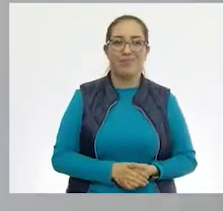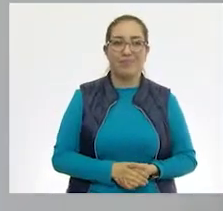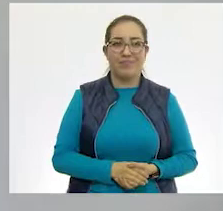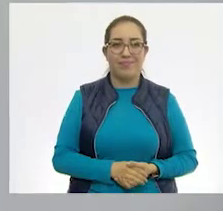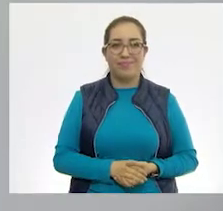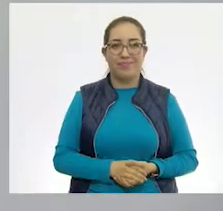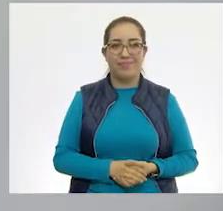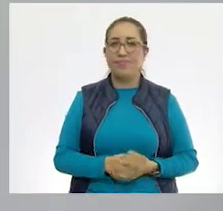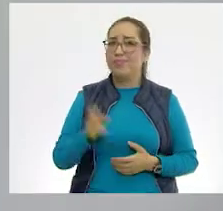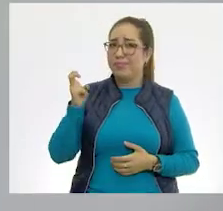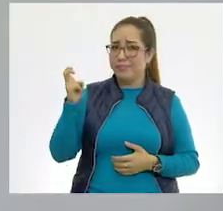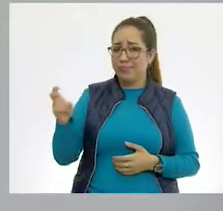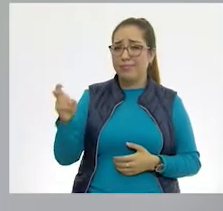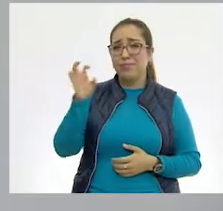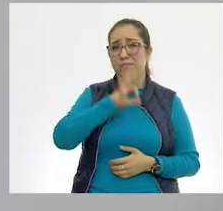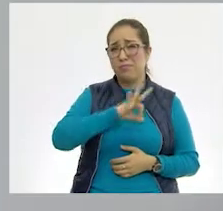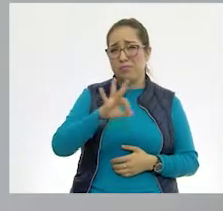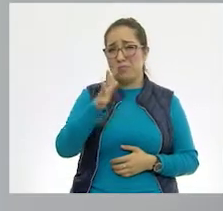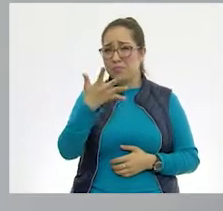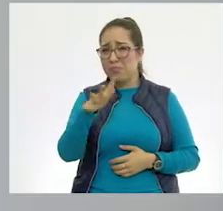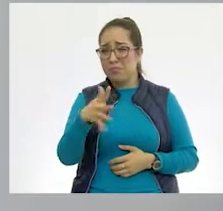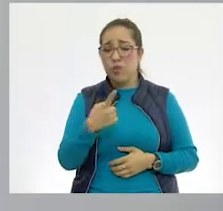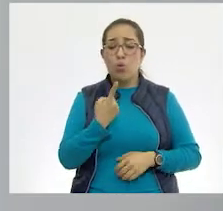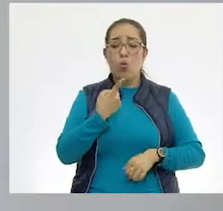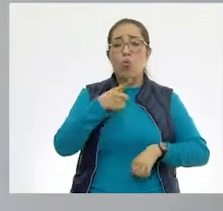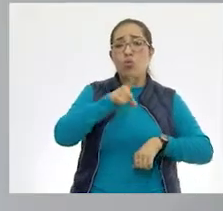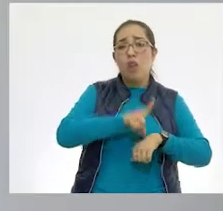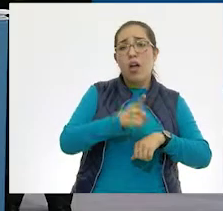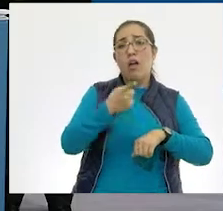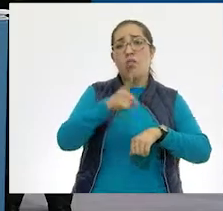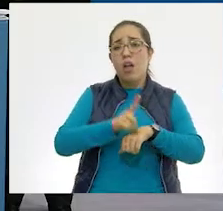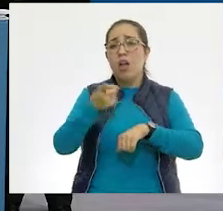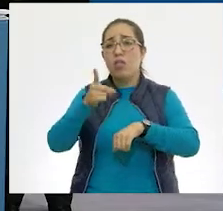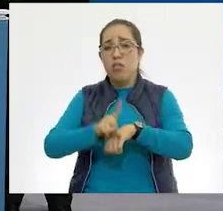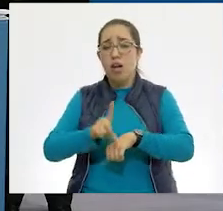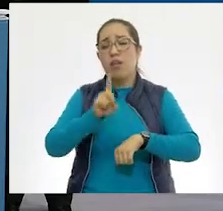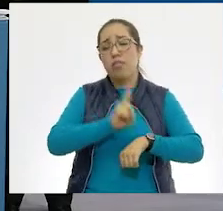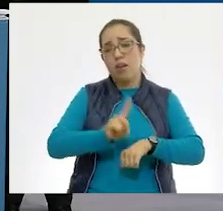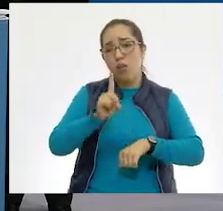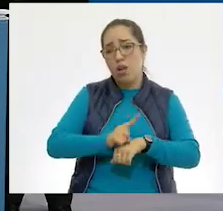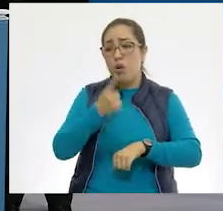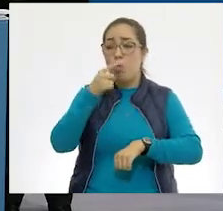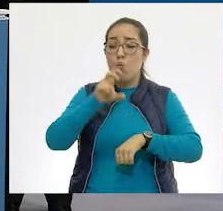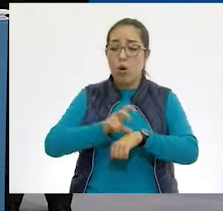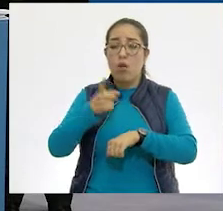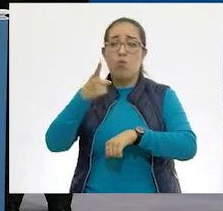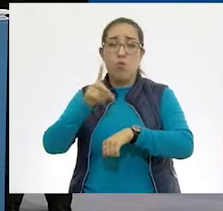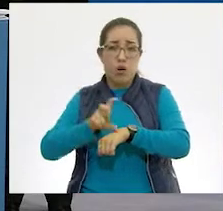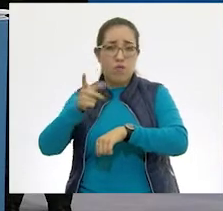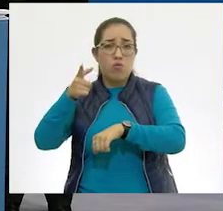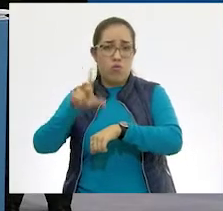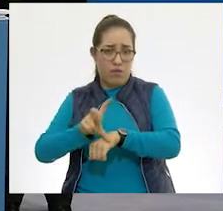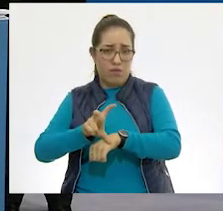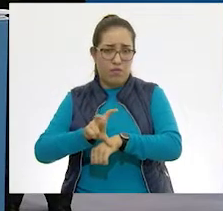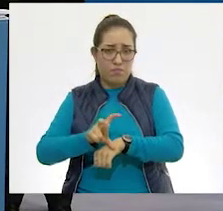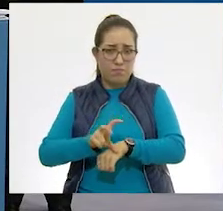Y pueden poner en promedio un huevo al día y necesitan 21 días para su eclosión.